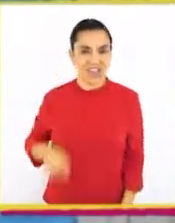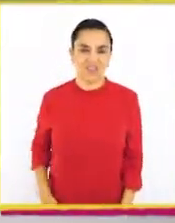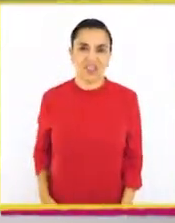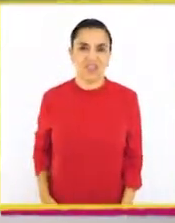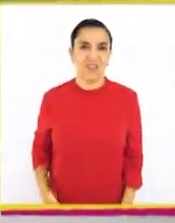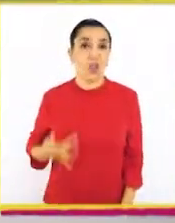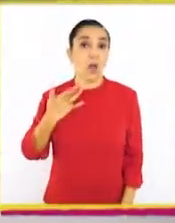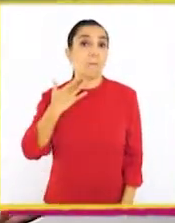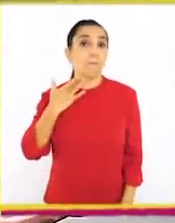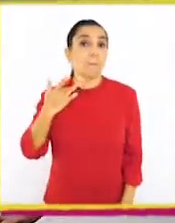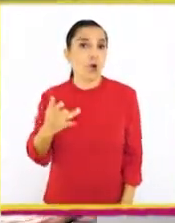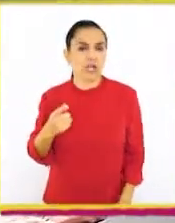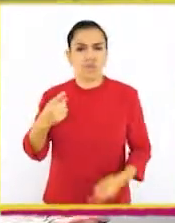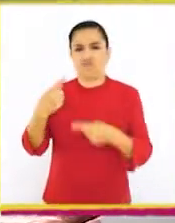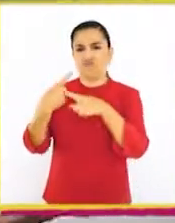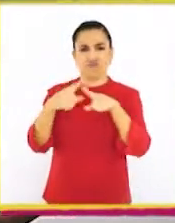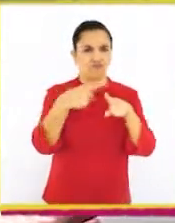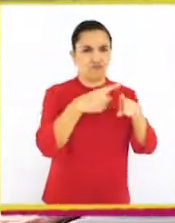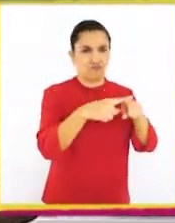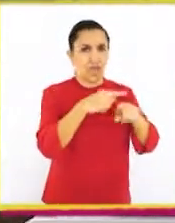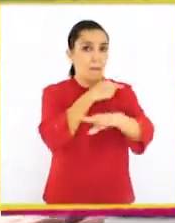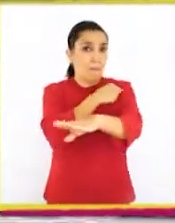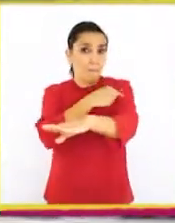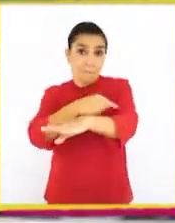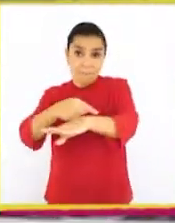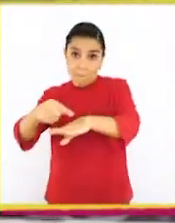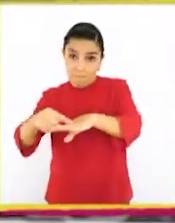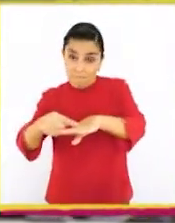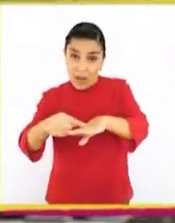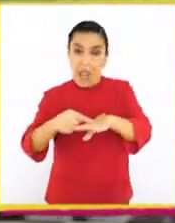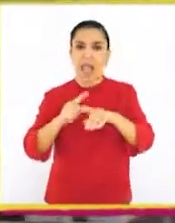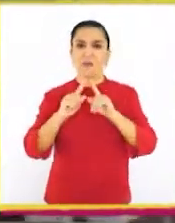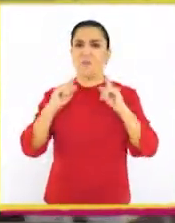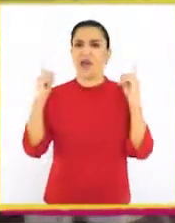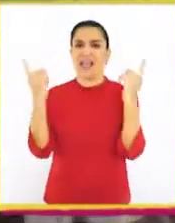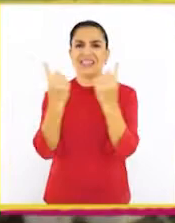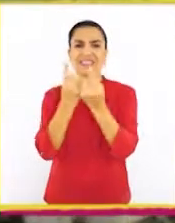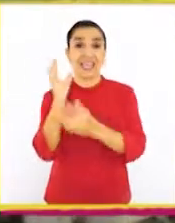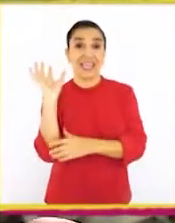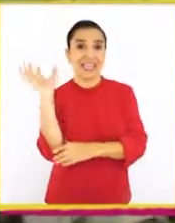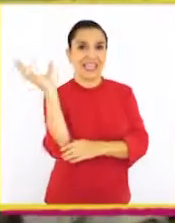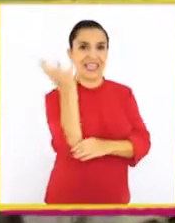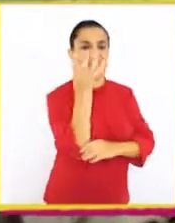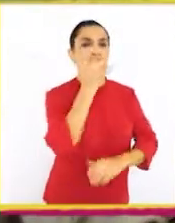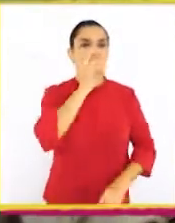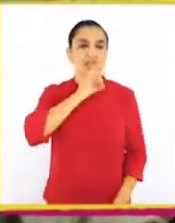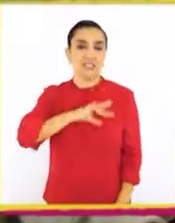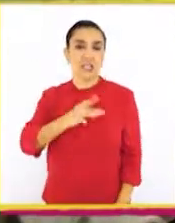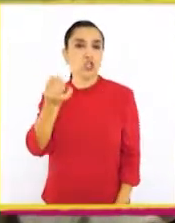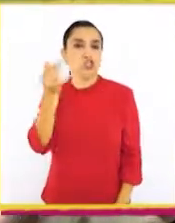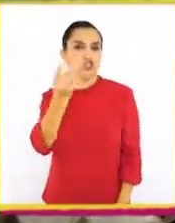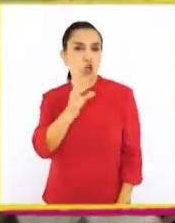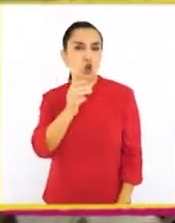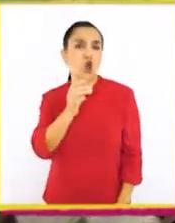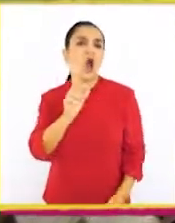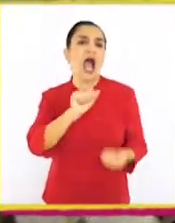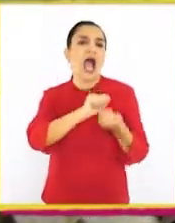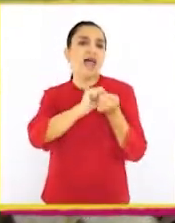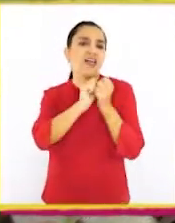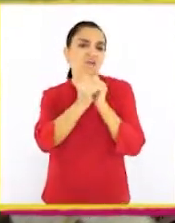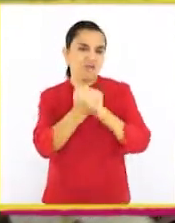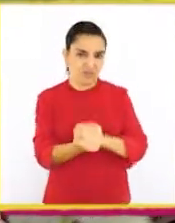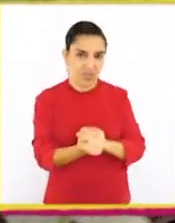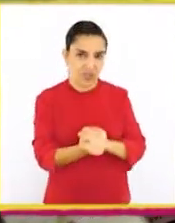Aref, porque con esta variedad de paisajes y climas que tenemos en Chile, solo es cosa de